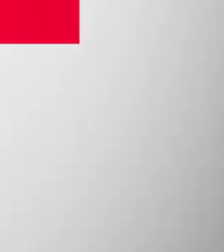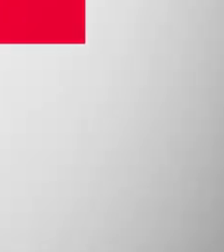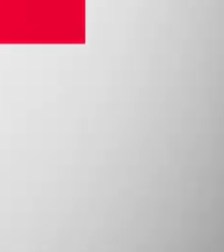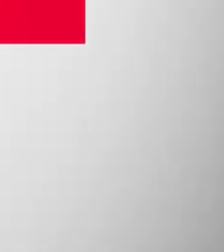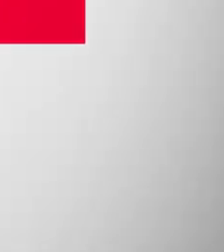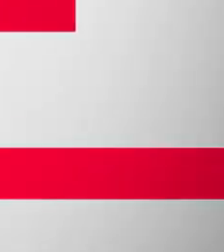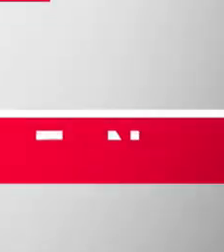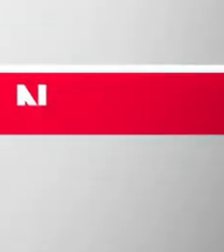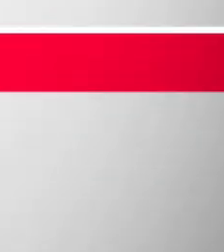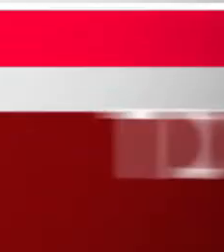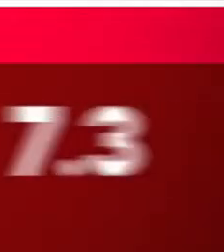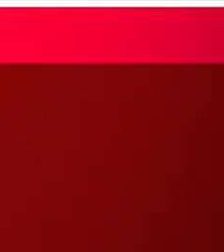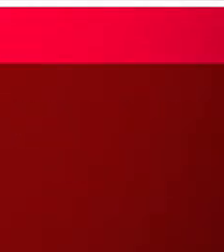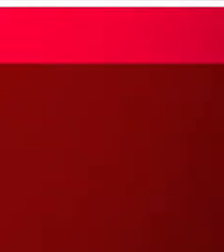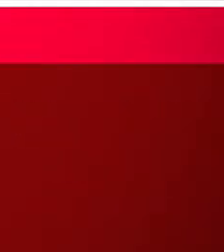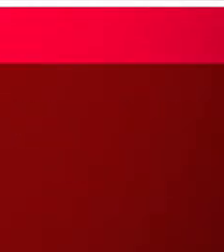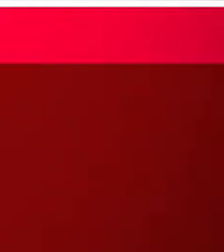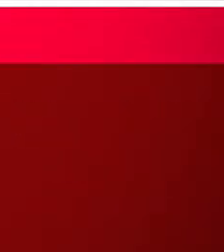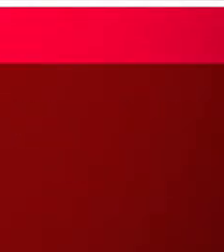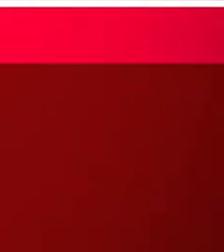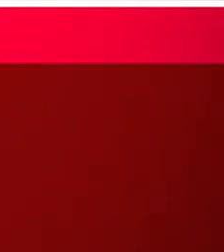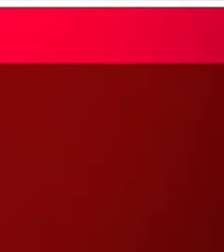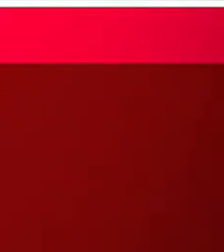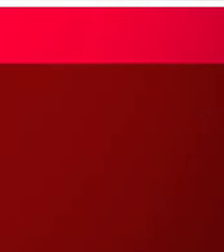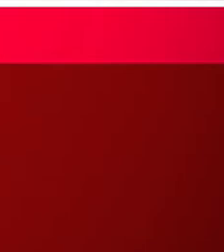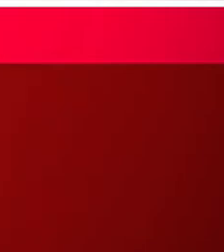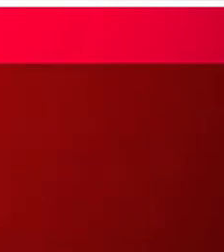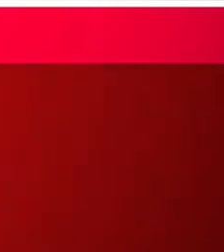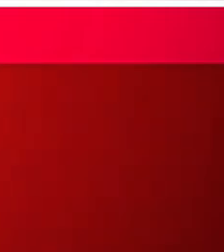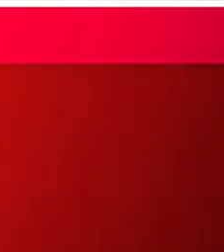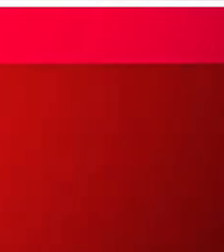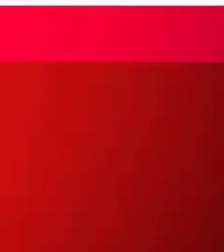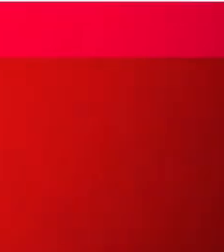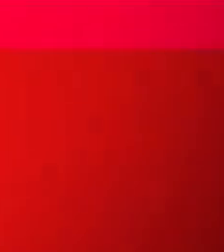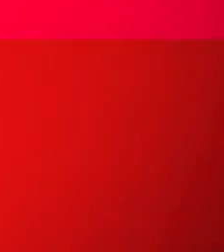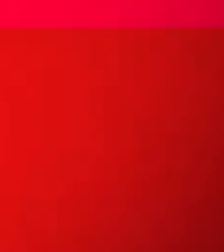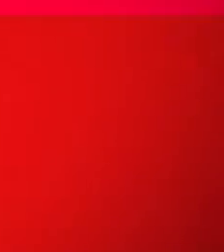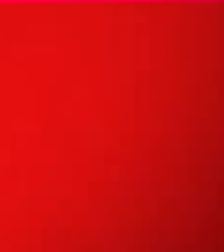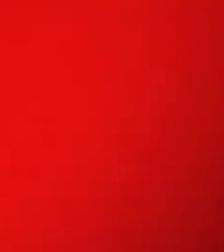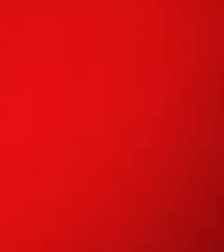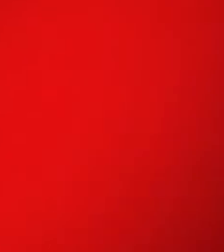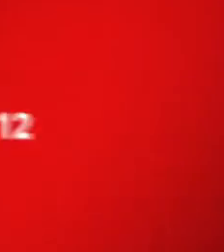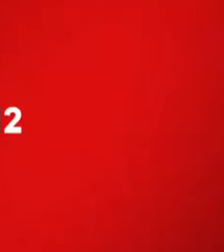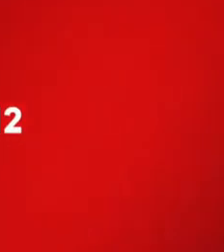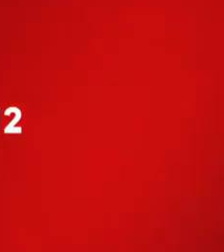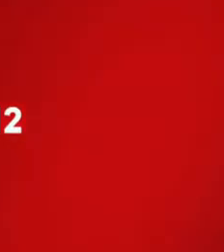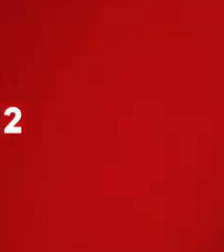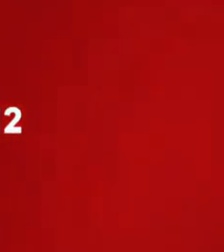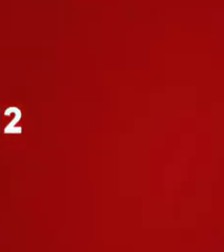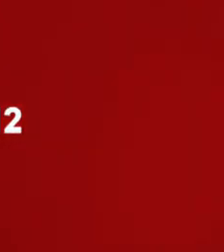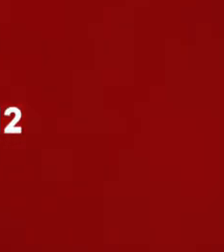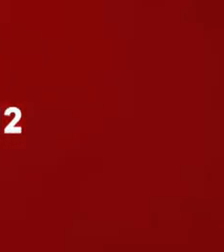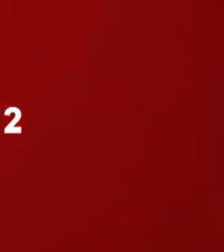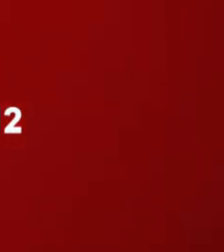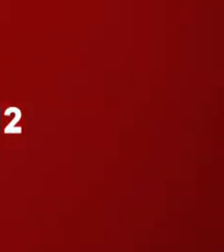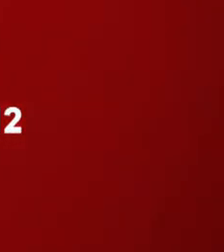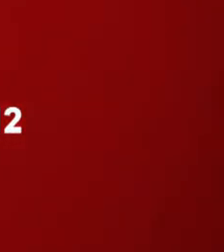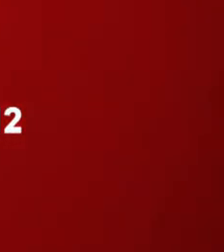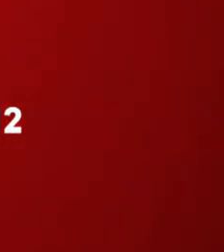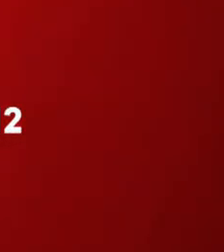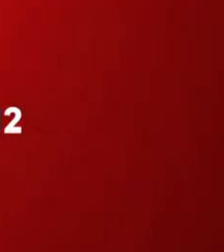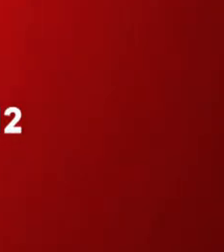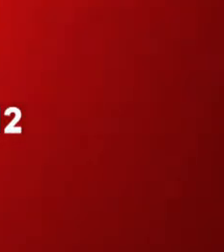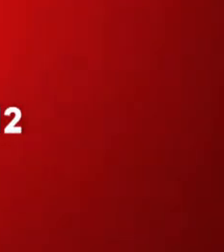TV Perú Noticias lo puedes ver en el 7.3 de la TDT y por tu operador de cable en los canales 12